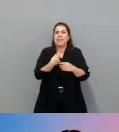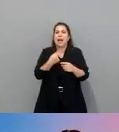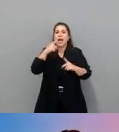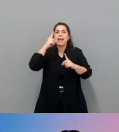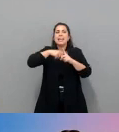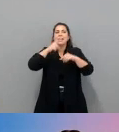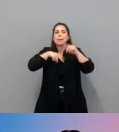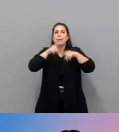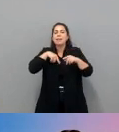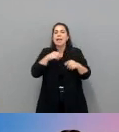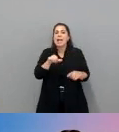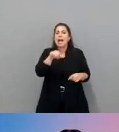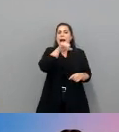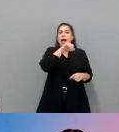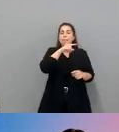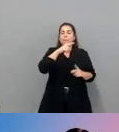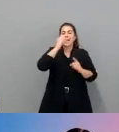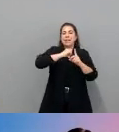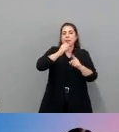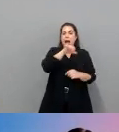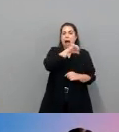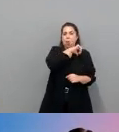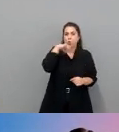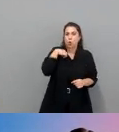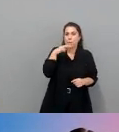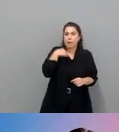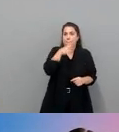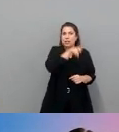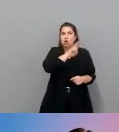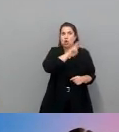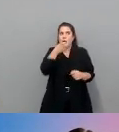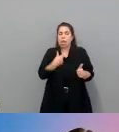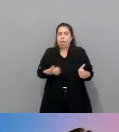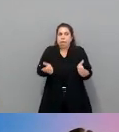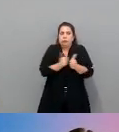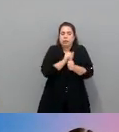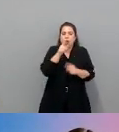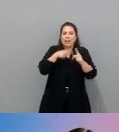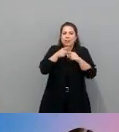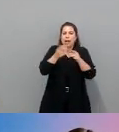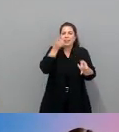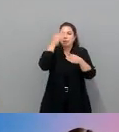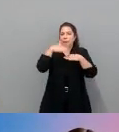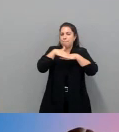tenemos de una tercera persona para la realización de las actividades básicas de la vida diaria.